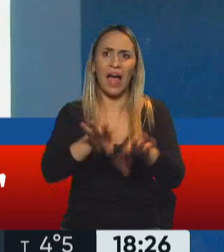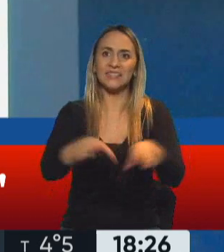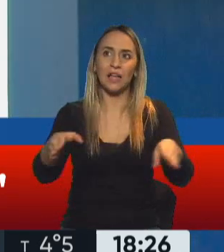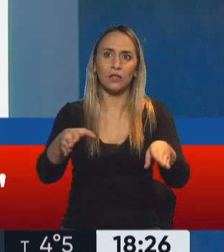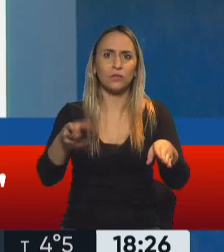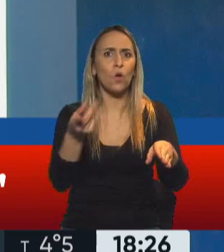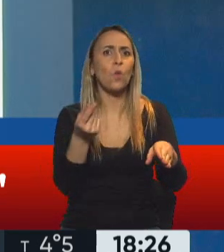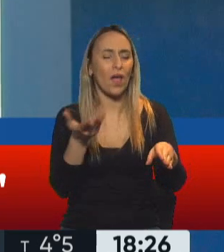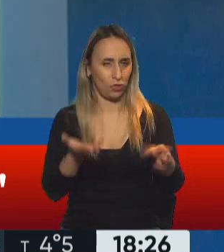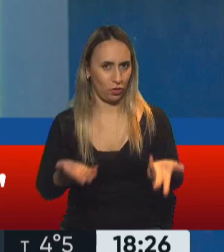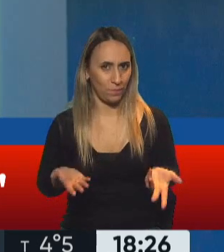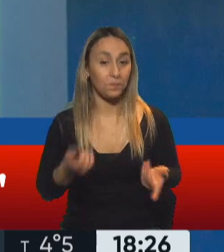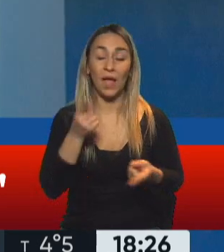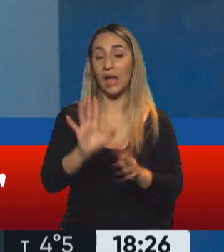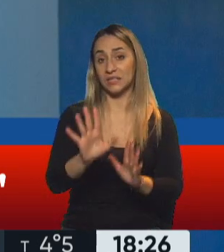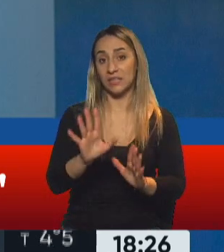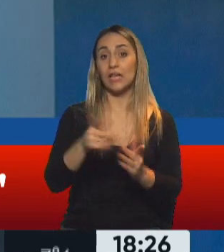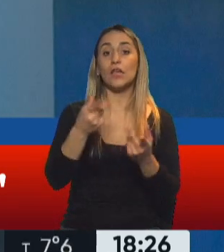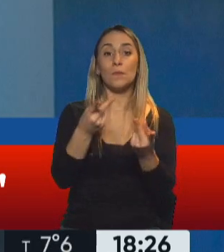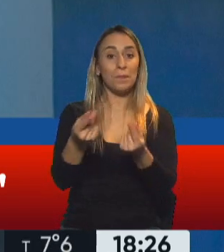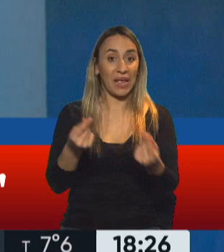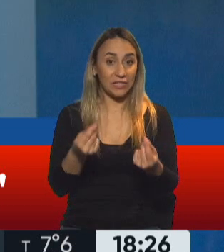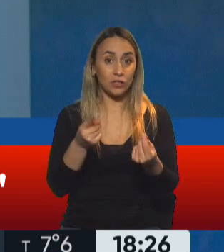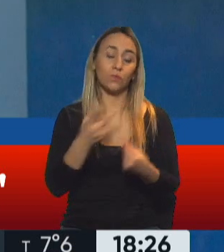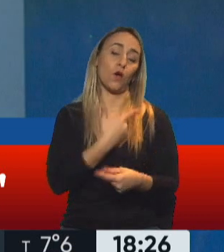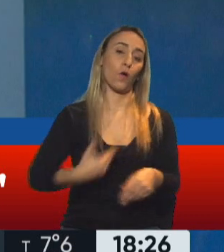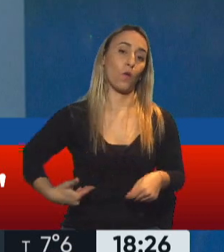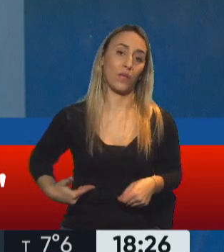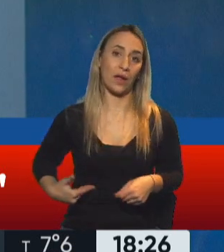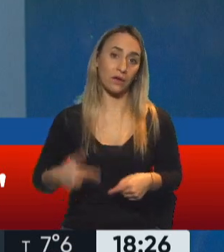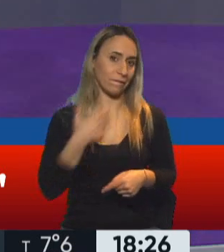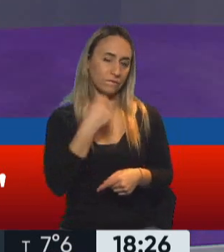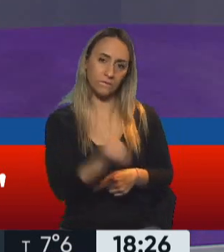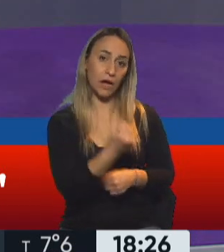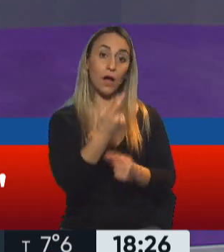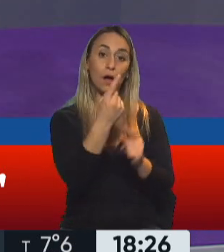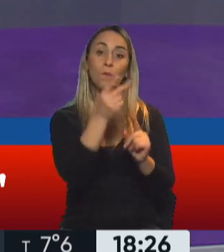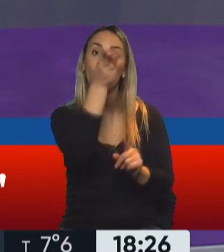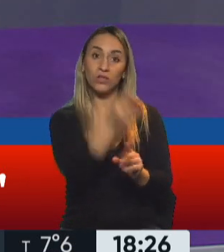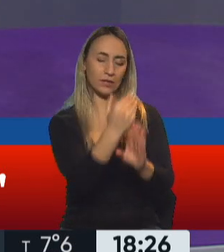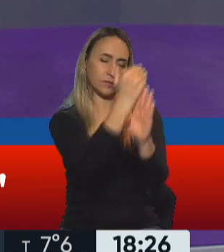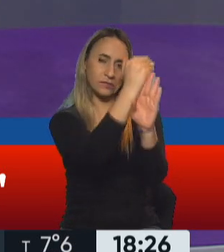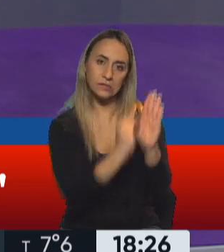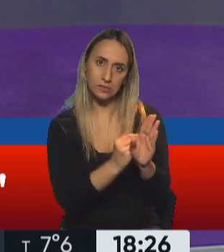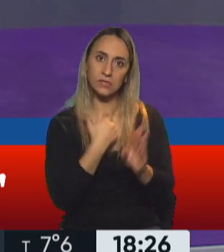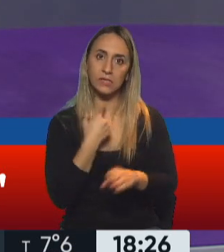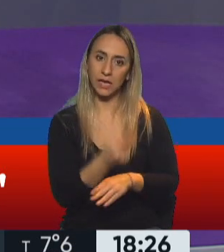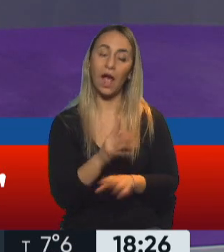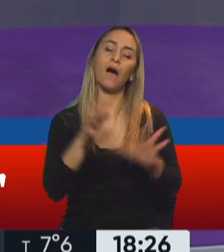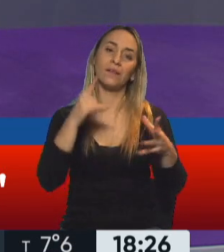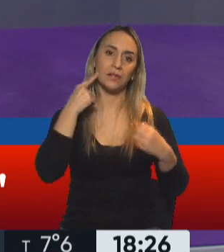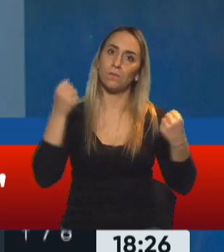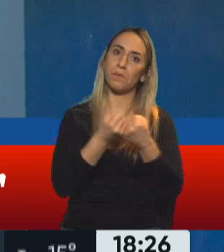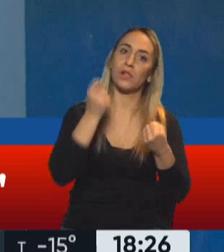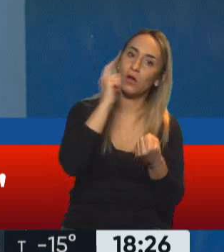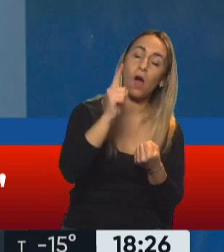estos los precios, son estos los porcentajes, bien, que desde el gobierno se busca bajar. a veces con menos acuerdos, a veces con más acuerdos, pero